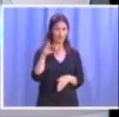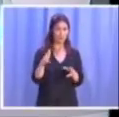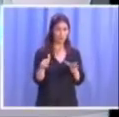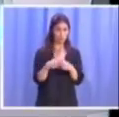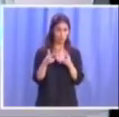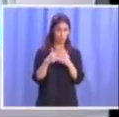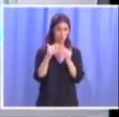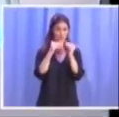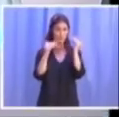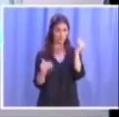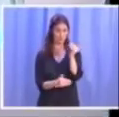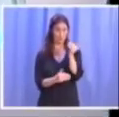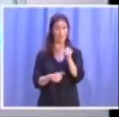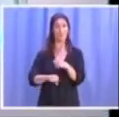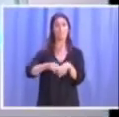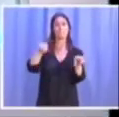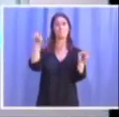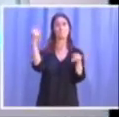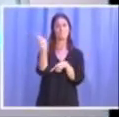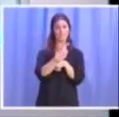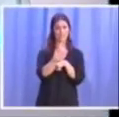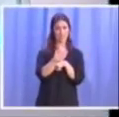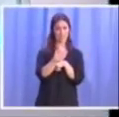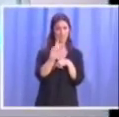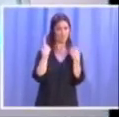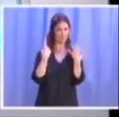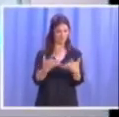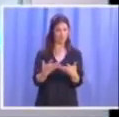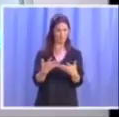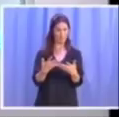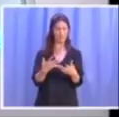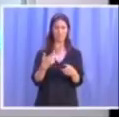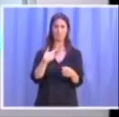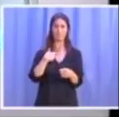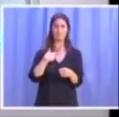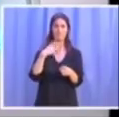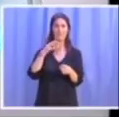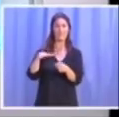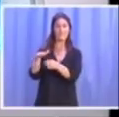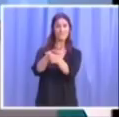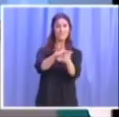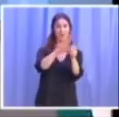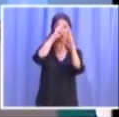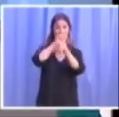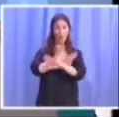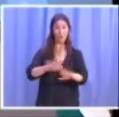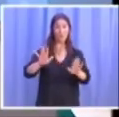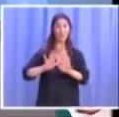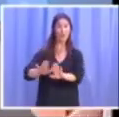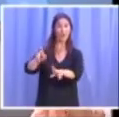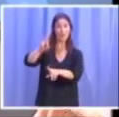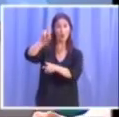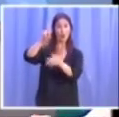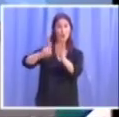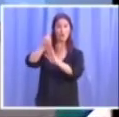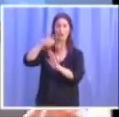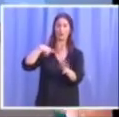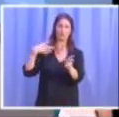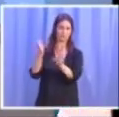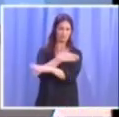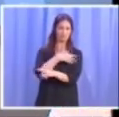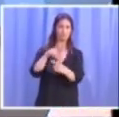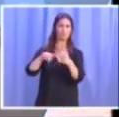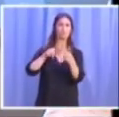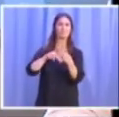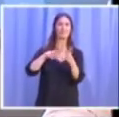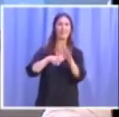y desigualdad. Primero, rápido, adecentar barrios olvidados como el norte, crear oficinas para tramitar todo